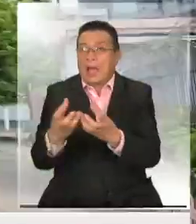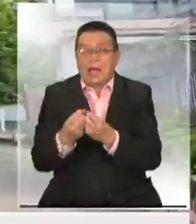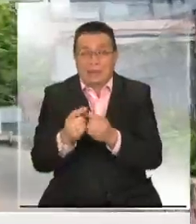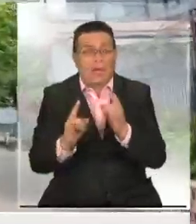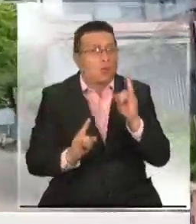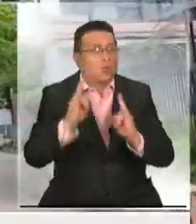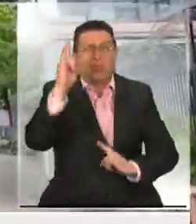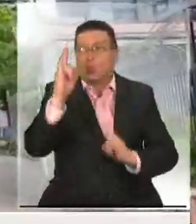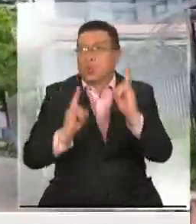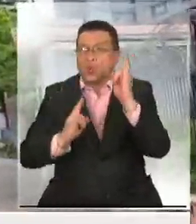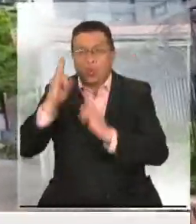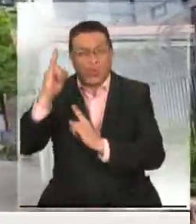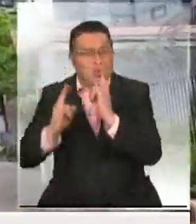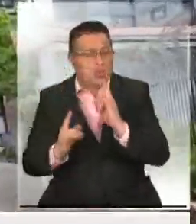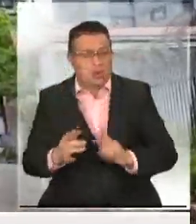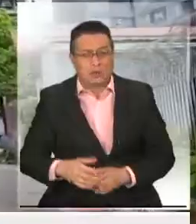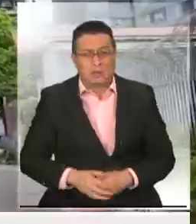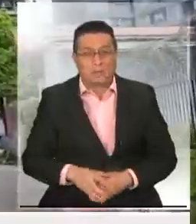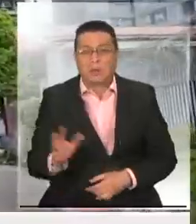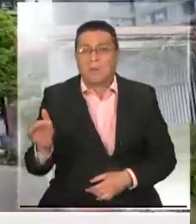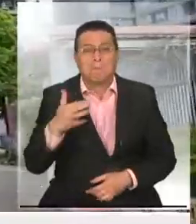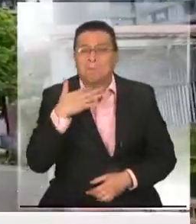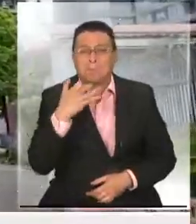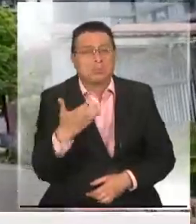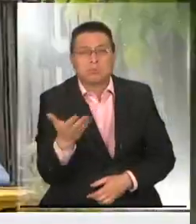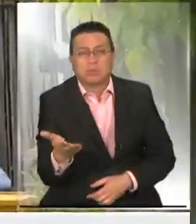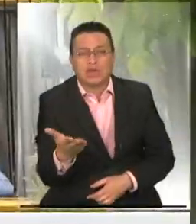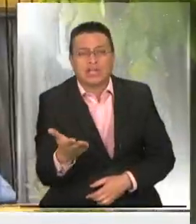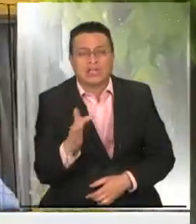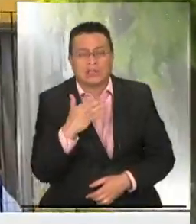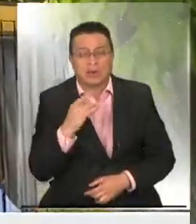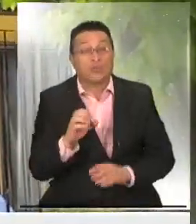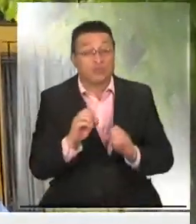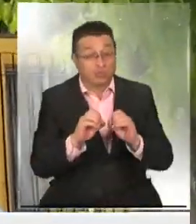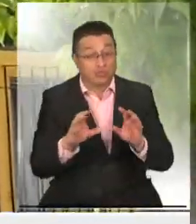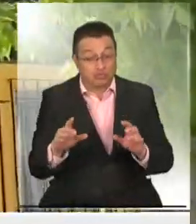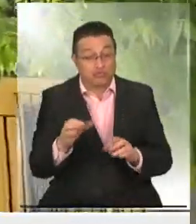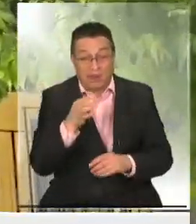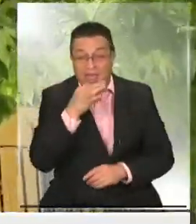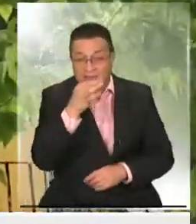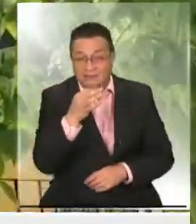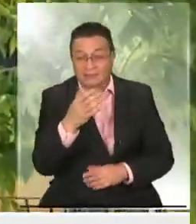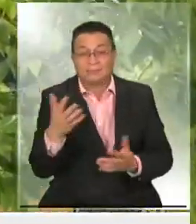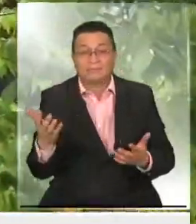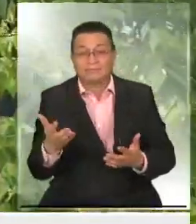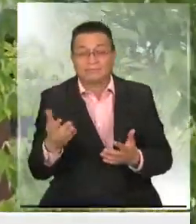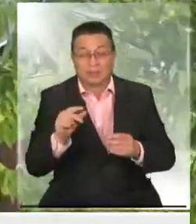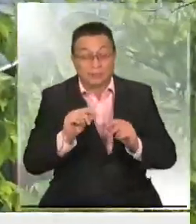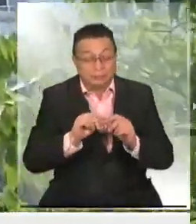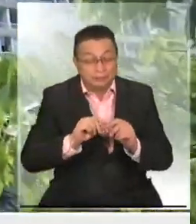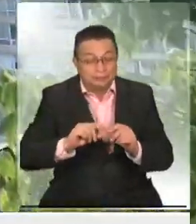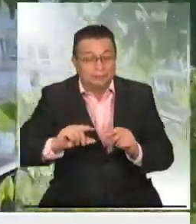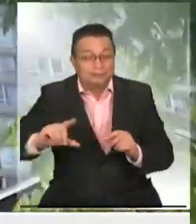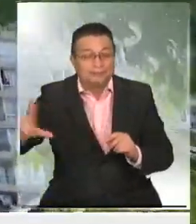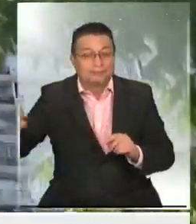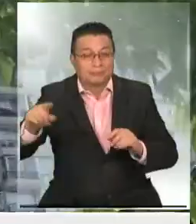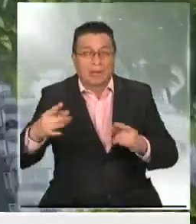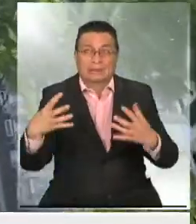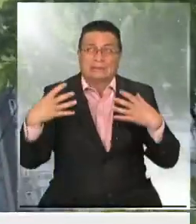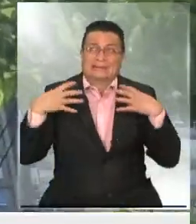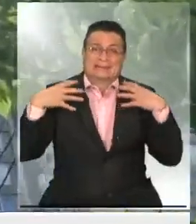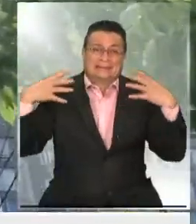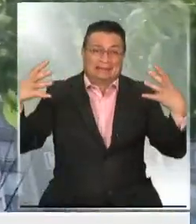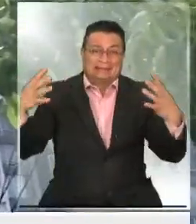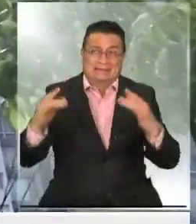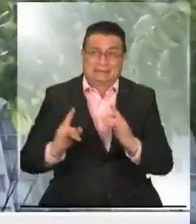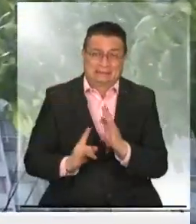torres. ¿Por qué ocurrió este fenómeno? Para muchos, la explicación está en la génesis de estos enormes